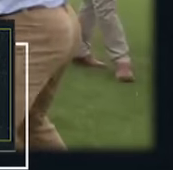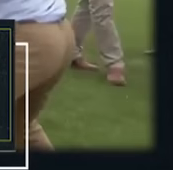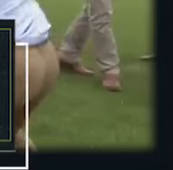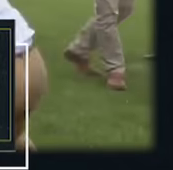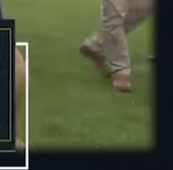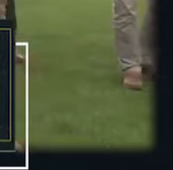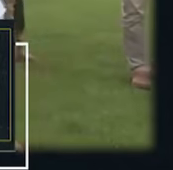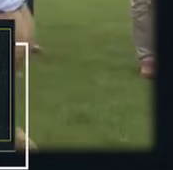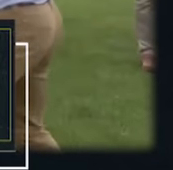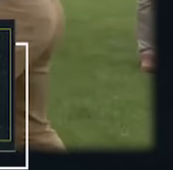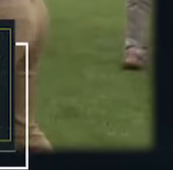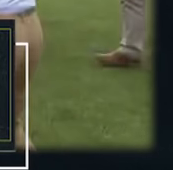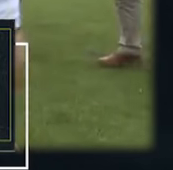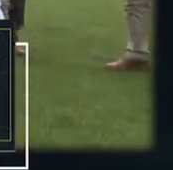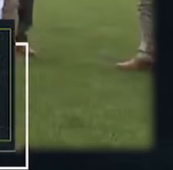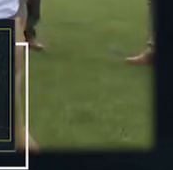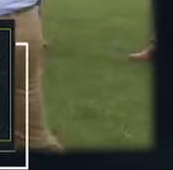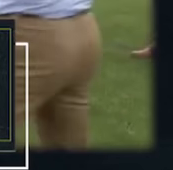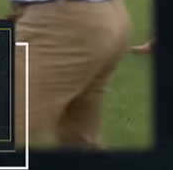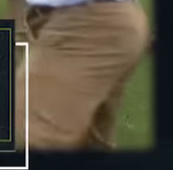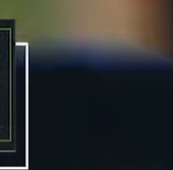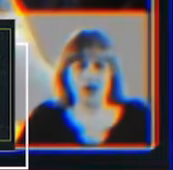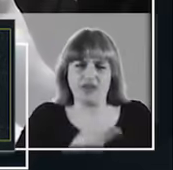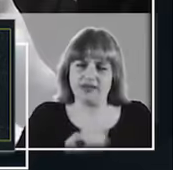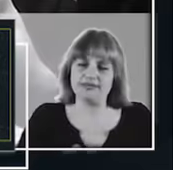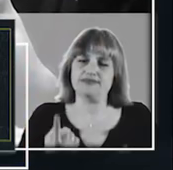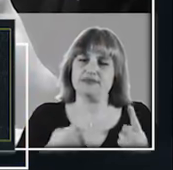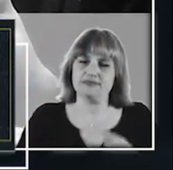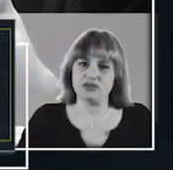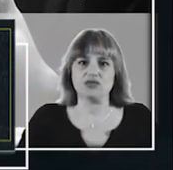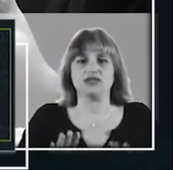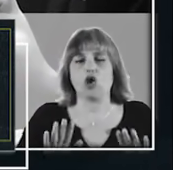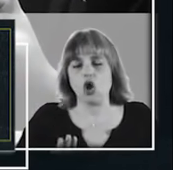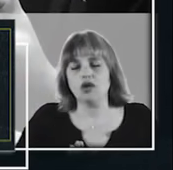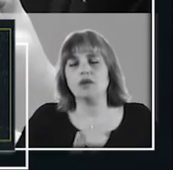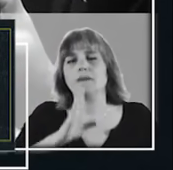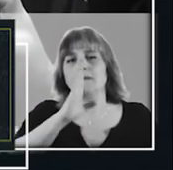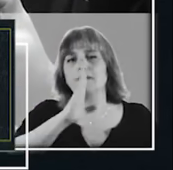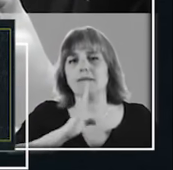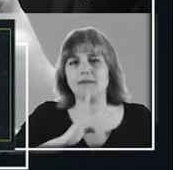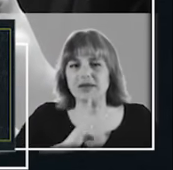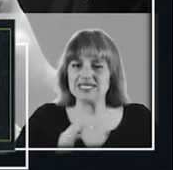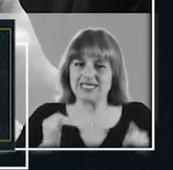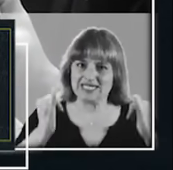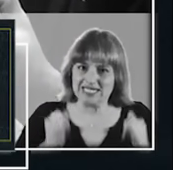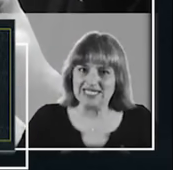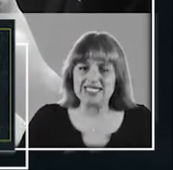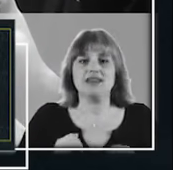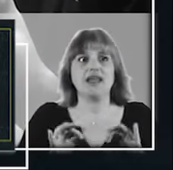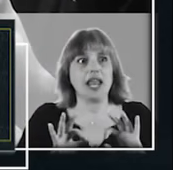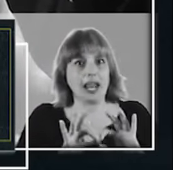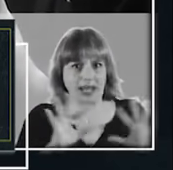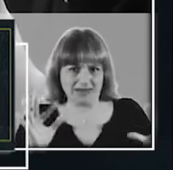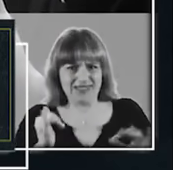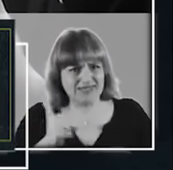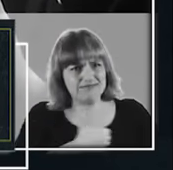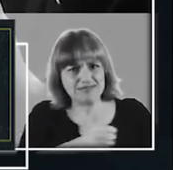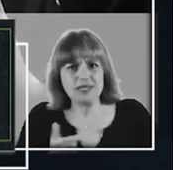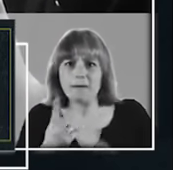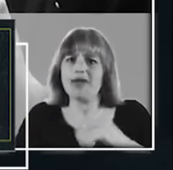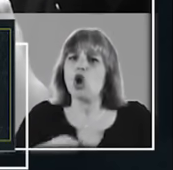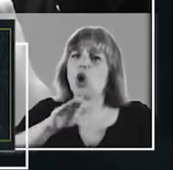tenga humor, pero nosotros pedimos que se dedique a gobernar. Con prudencia, con paciencia y con libertad responsable vamos